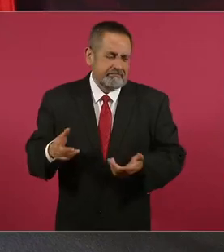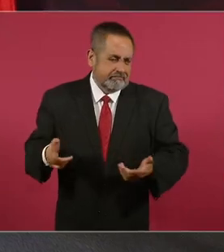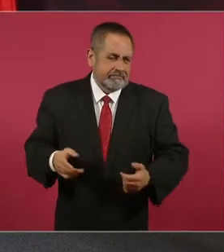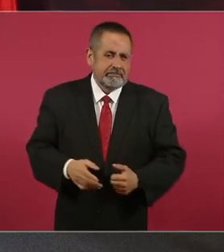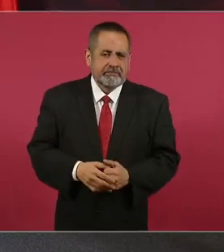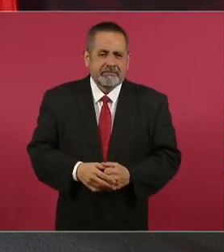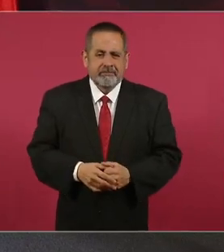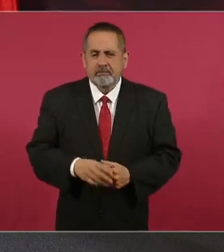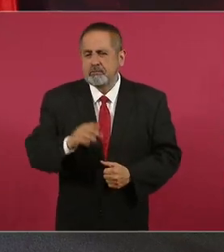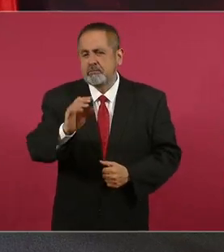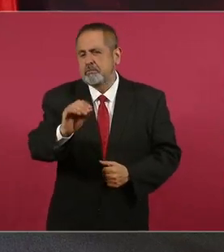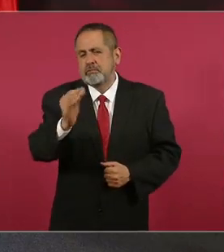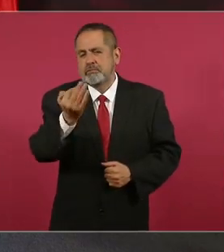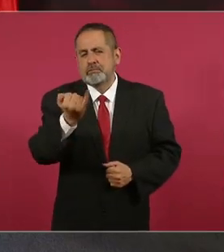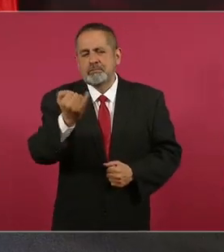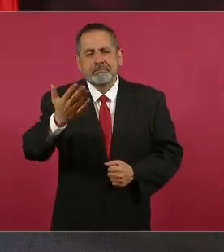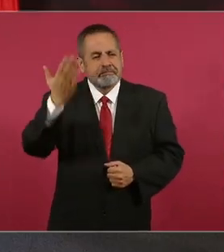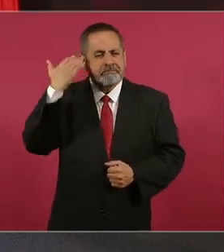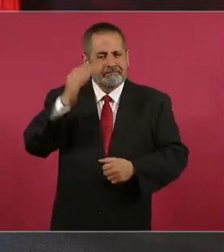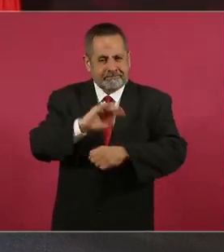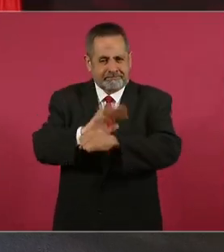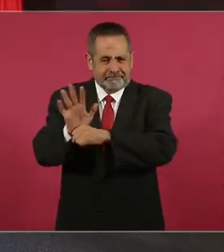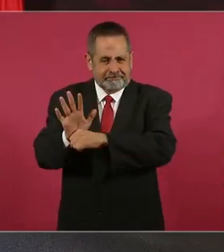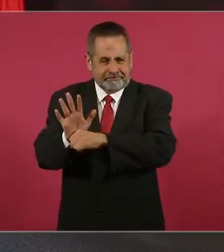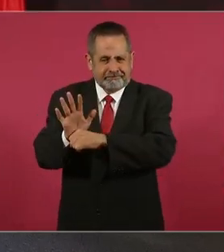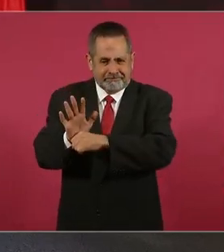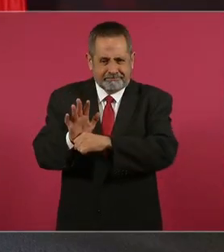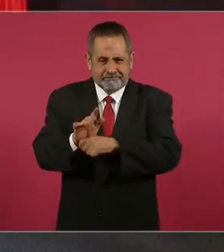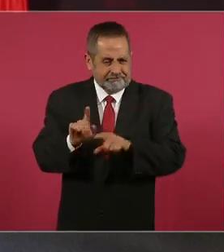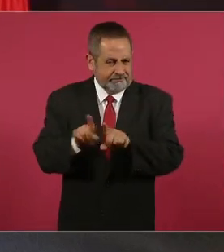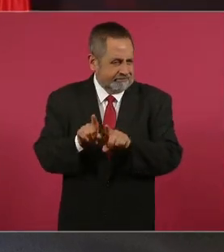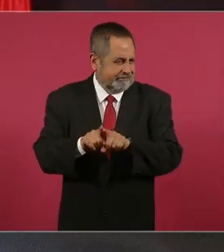o antes, con la pandemia.